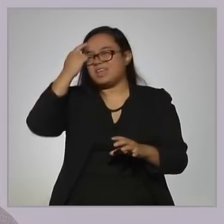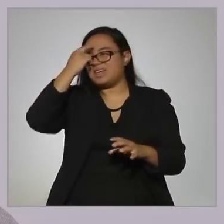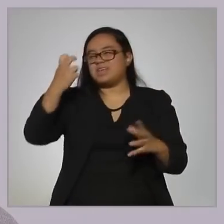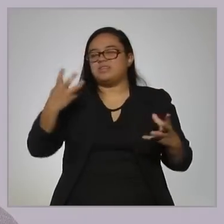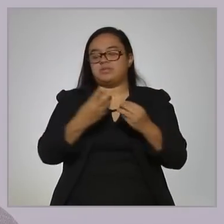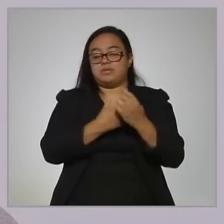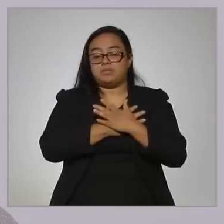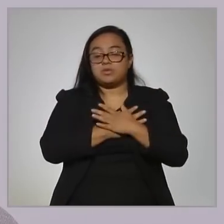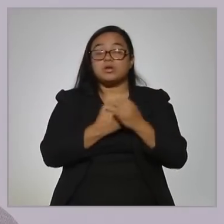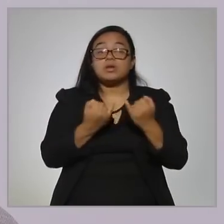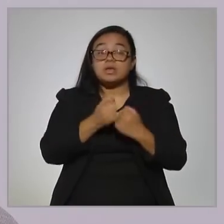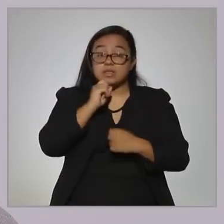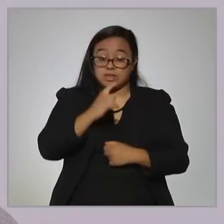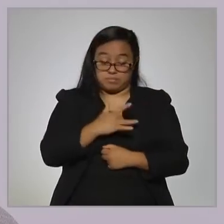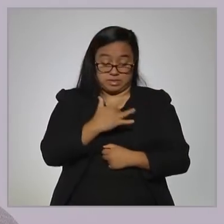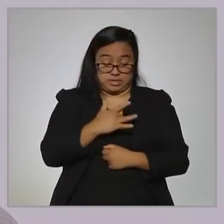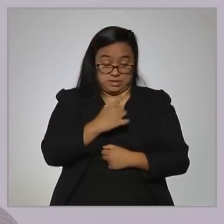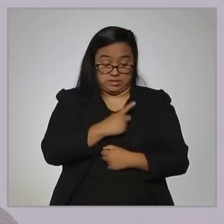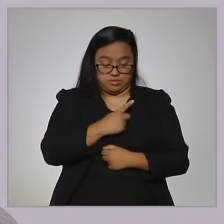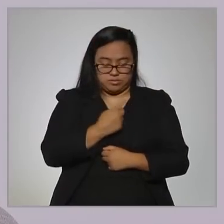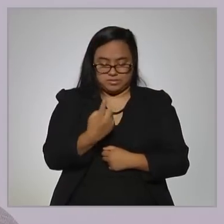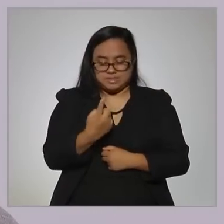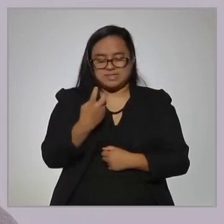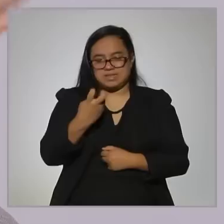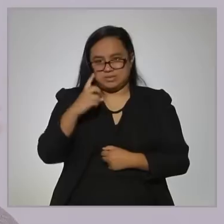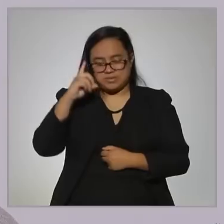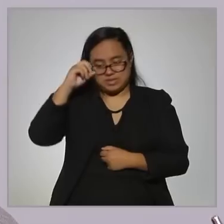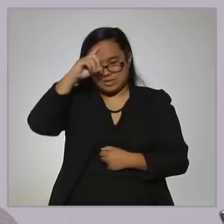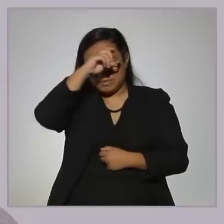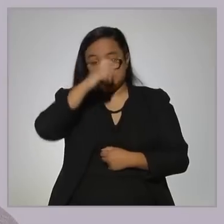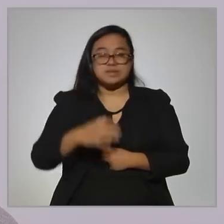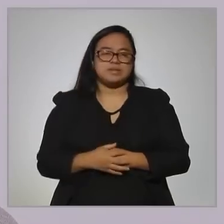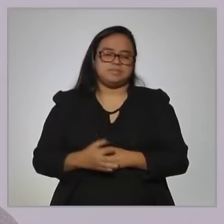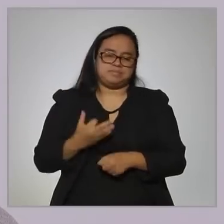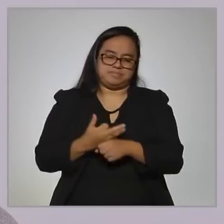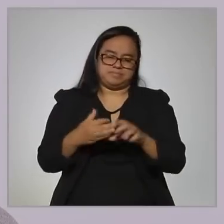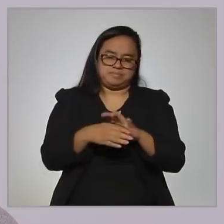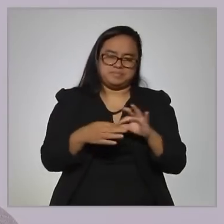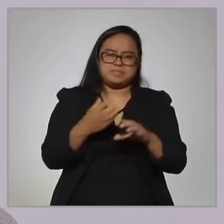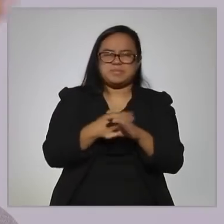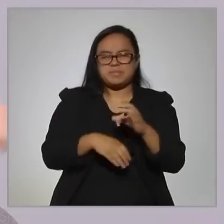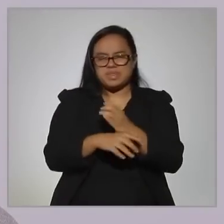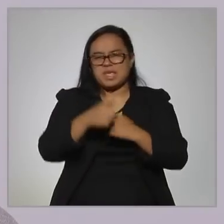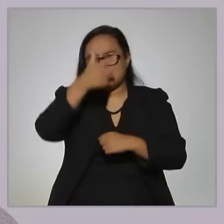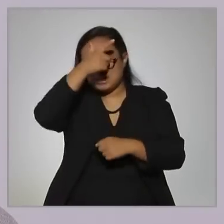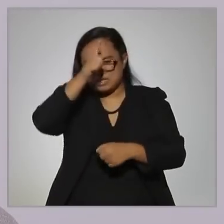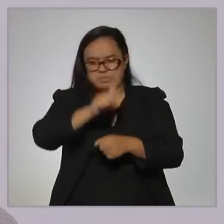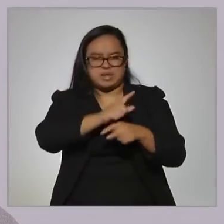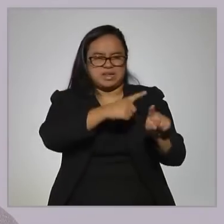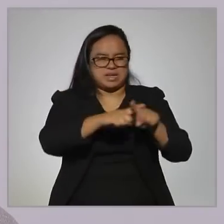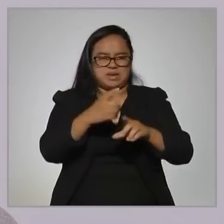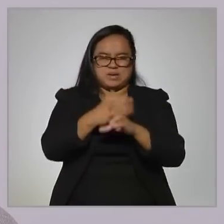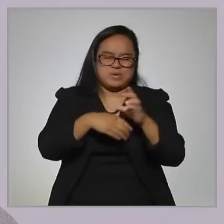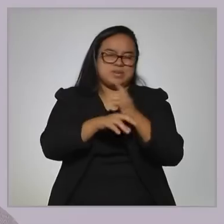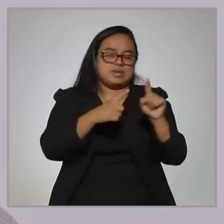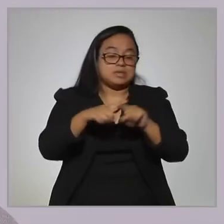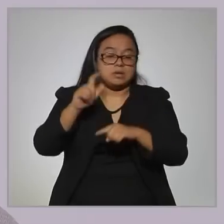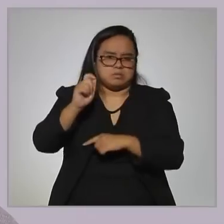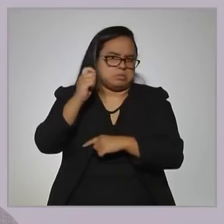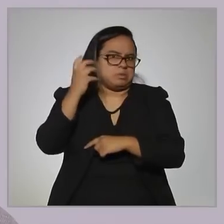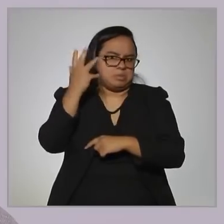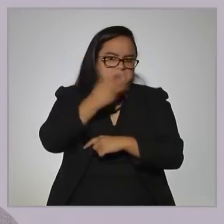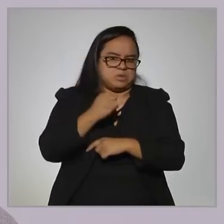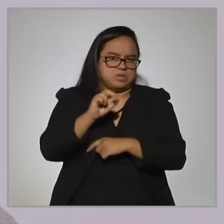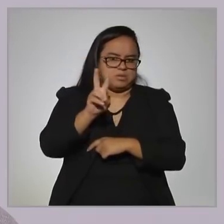la soledad, muchas veces. Todas las cosas de las que hablamos, de espiritual y todo esto, suena muy lindo,